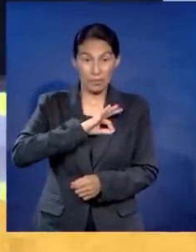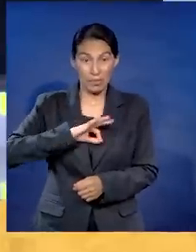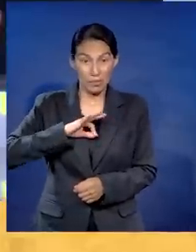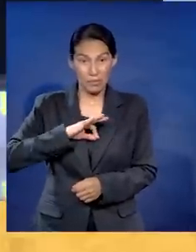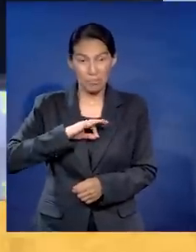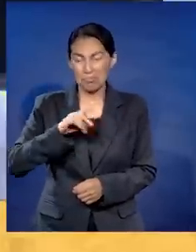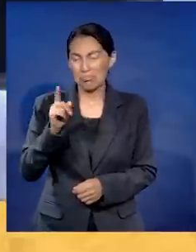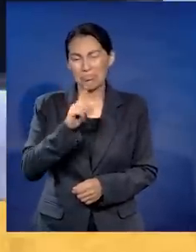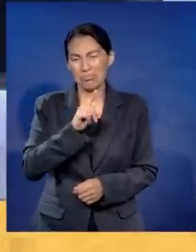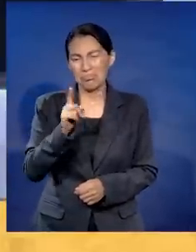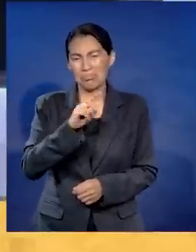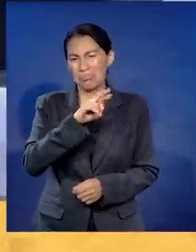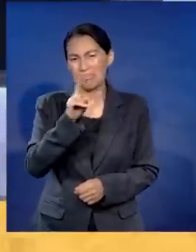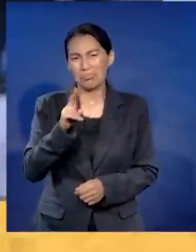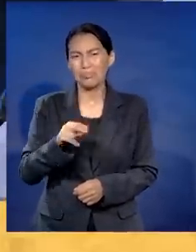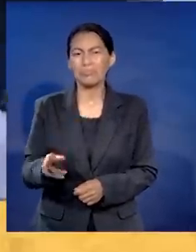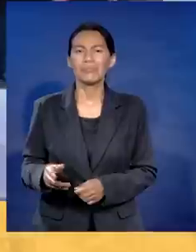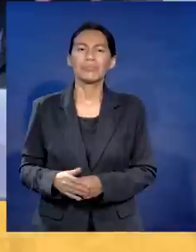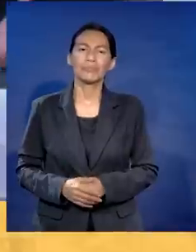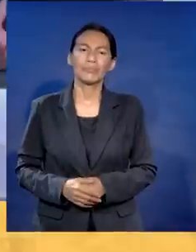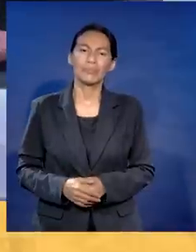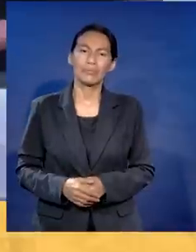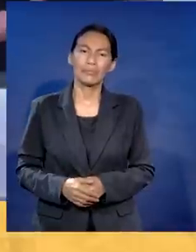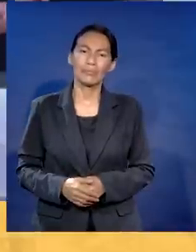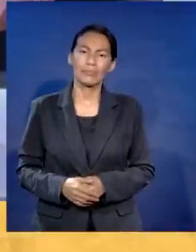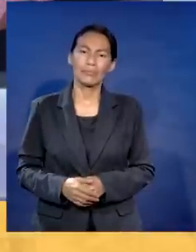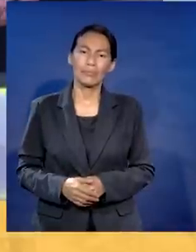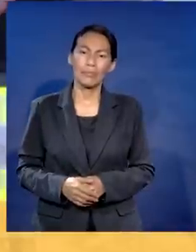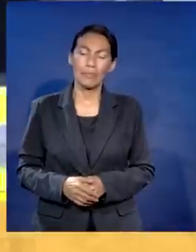me ha preguntado siquiera si soy feliz.